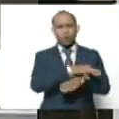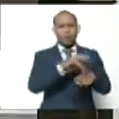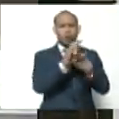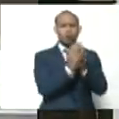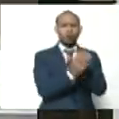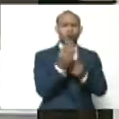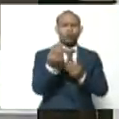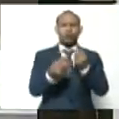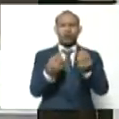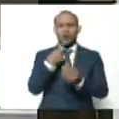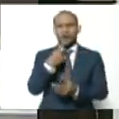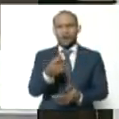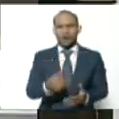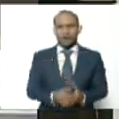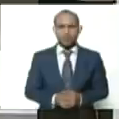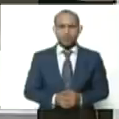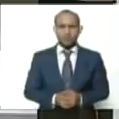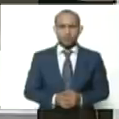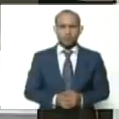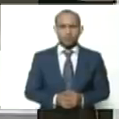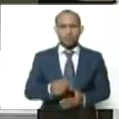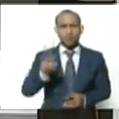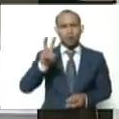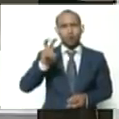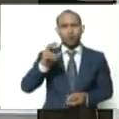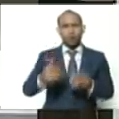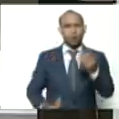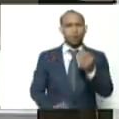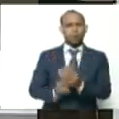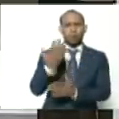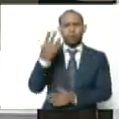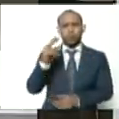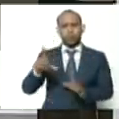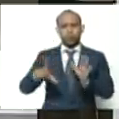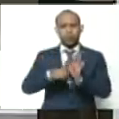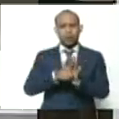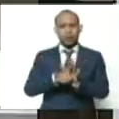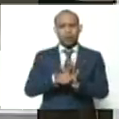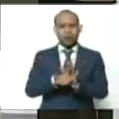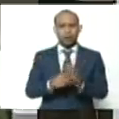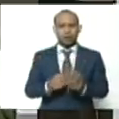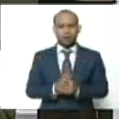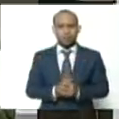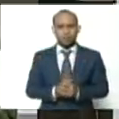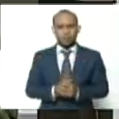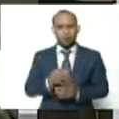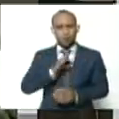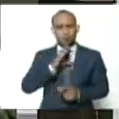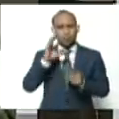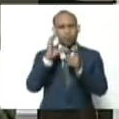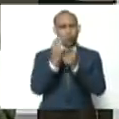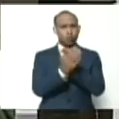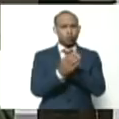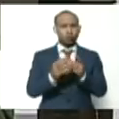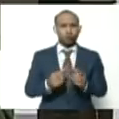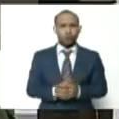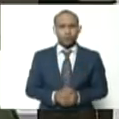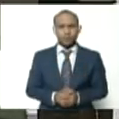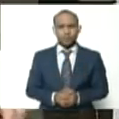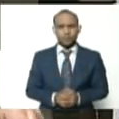del patrimonio? Es una nueva ley del patrimonio cultural viviente e inmaterial,